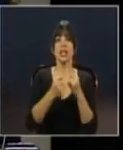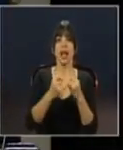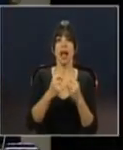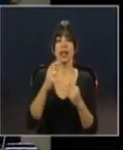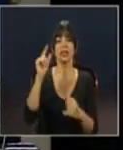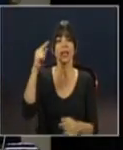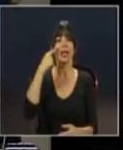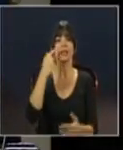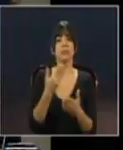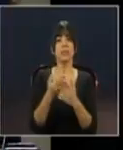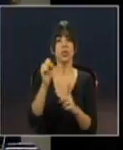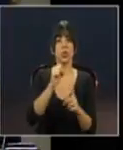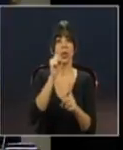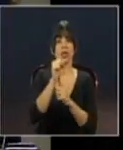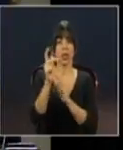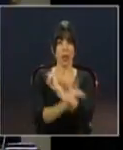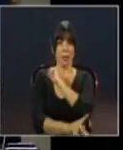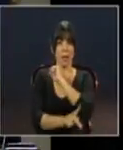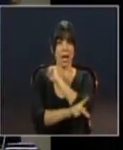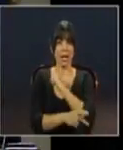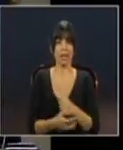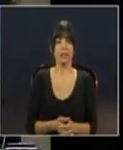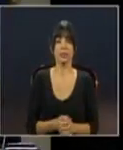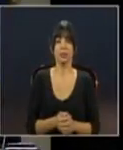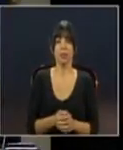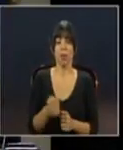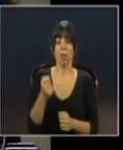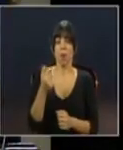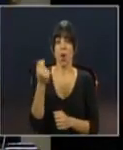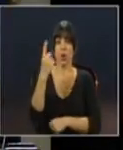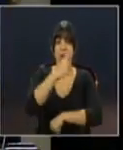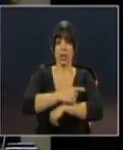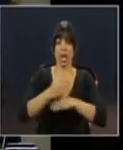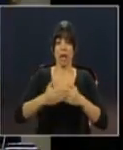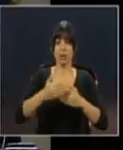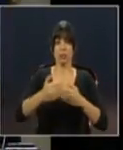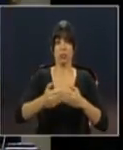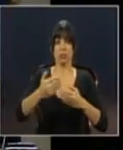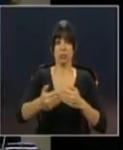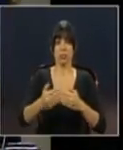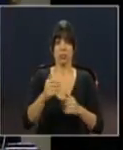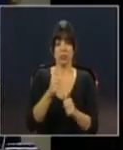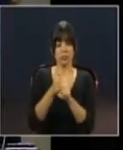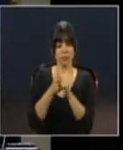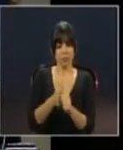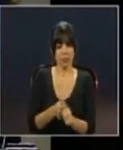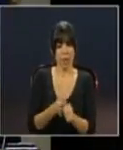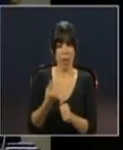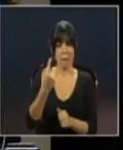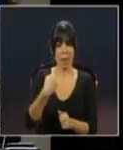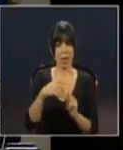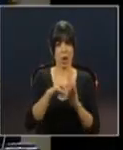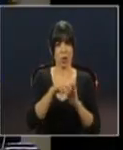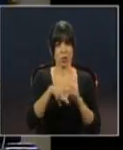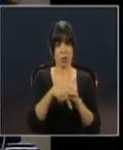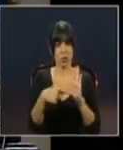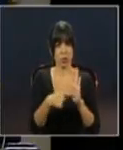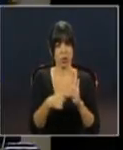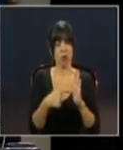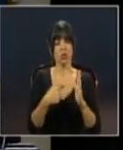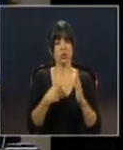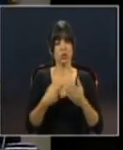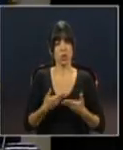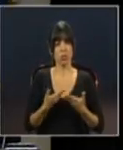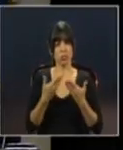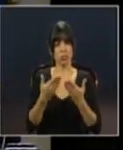Nación. Pocos días después, fiel al mandato constitucional, entregaré el